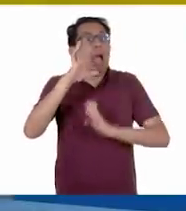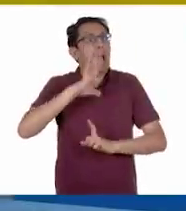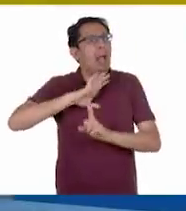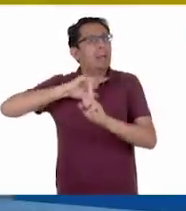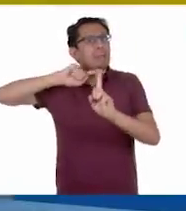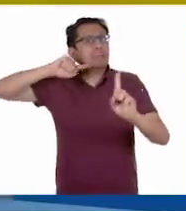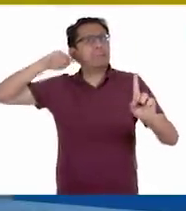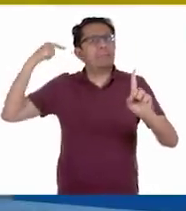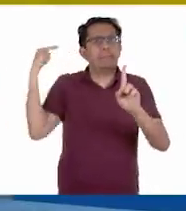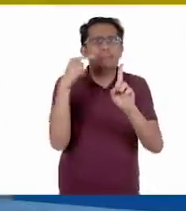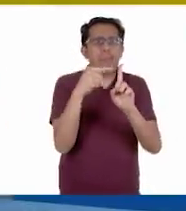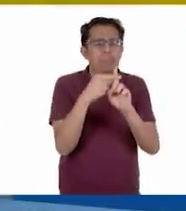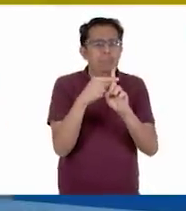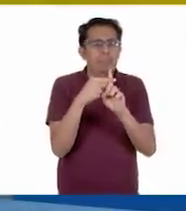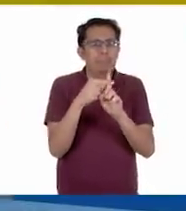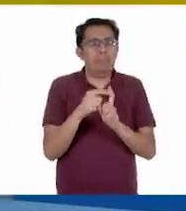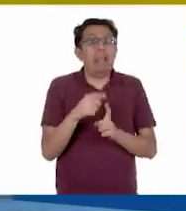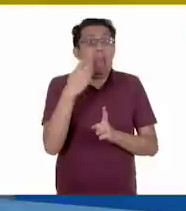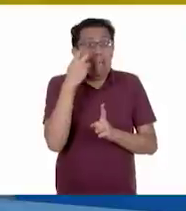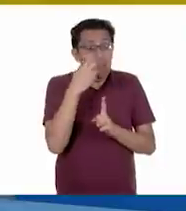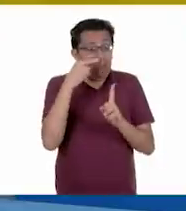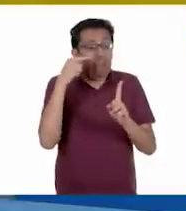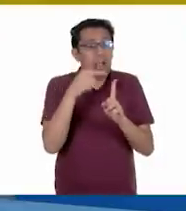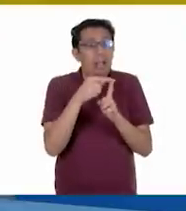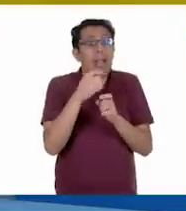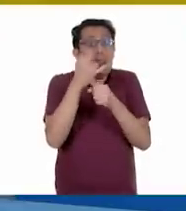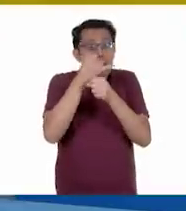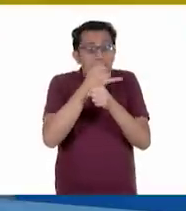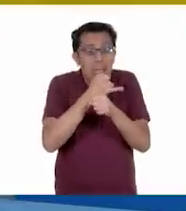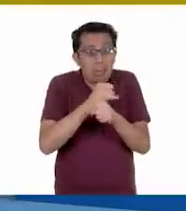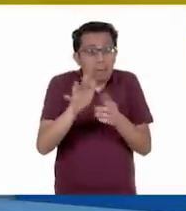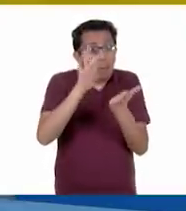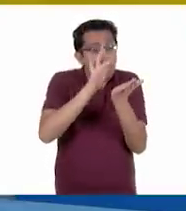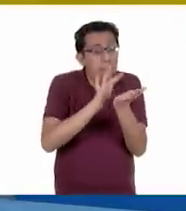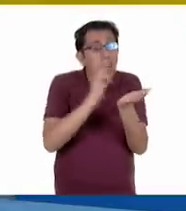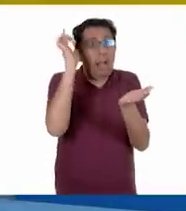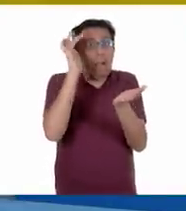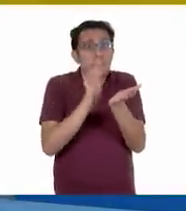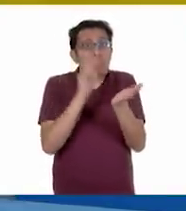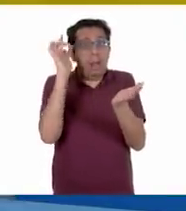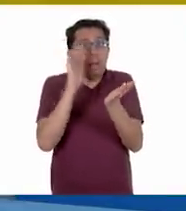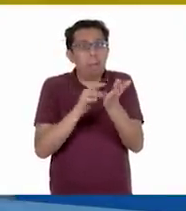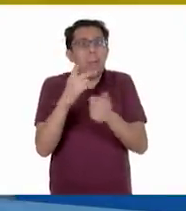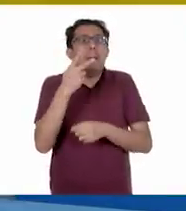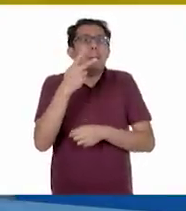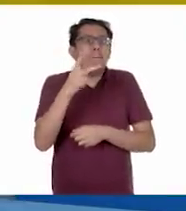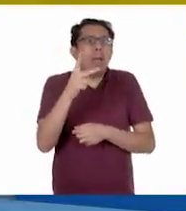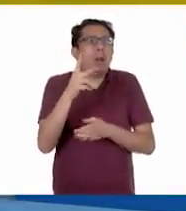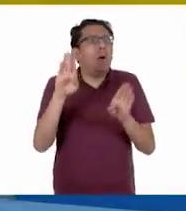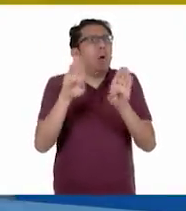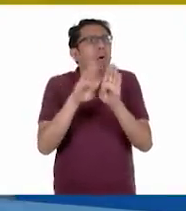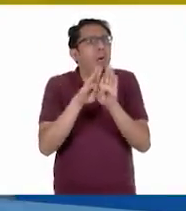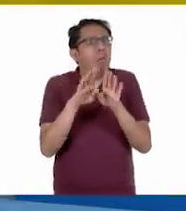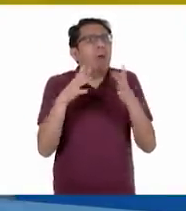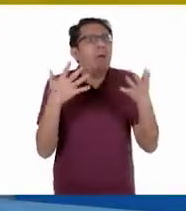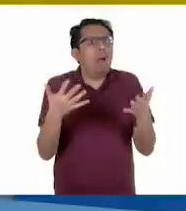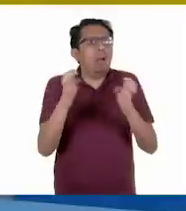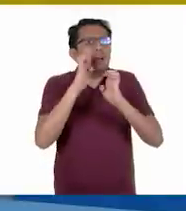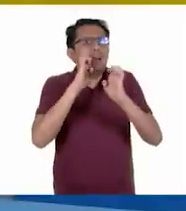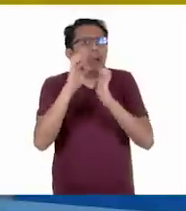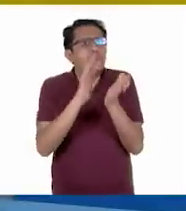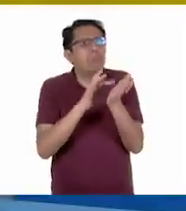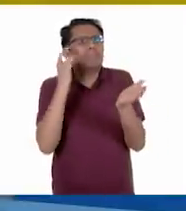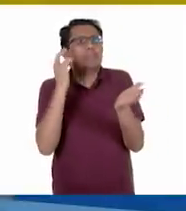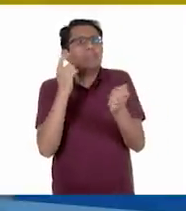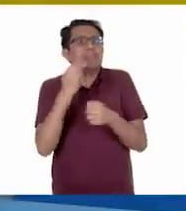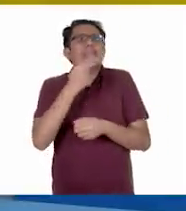particular. Y este propósito es obtener información. Pero como les decía, para obtener información de un entrevistado